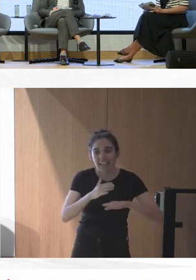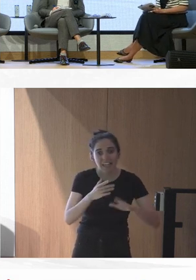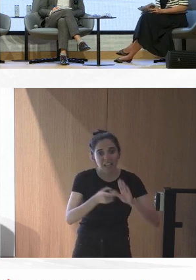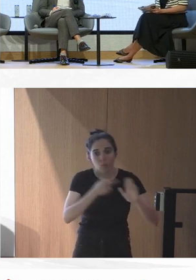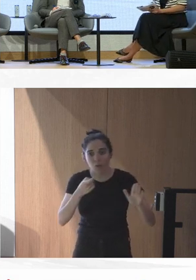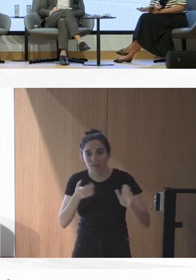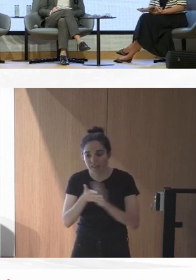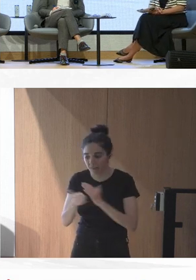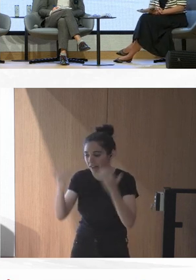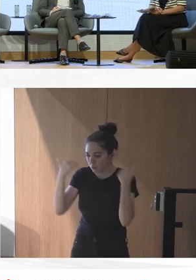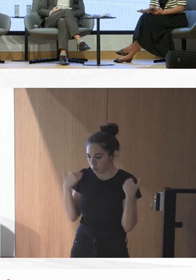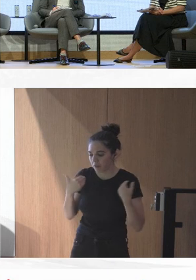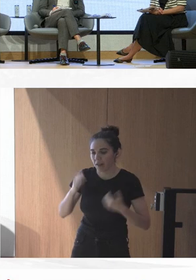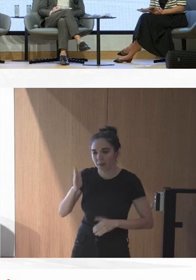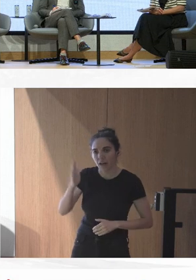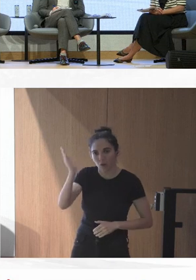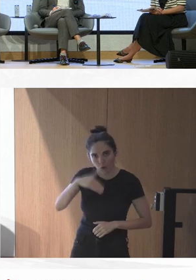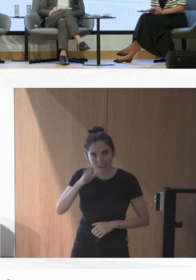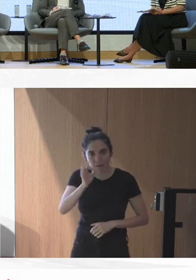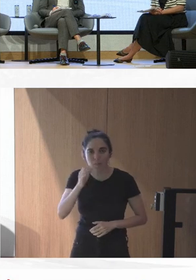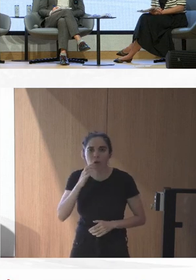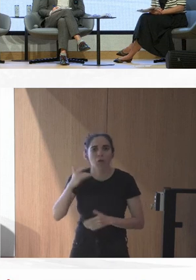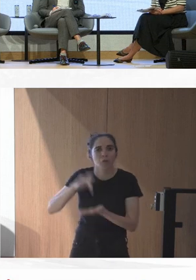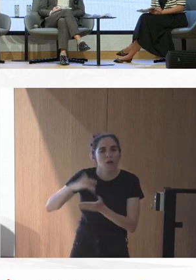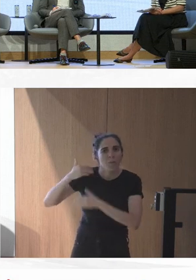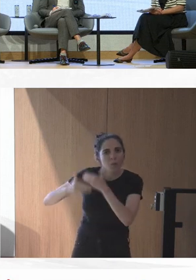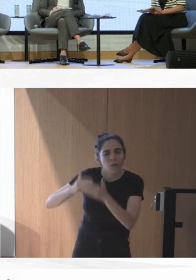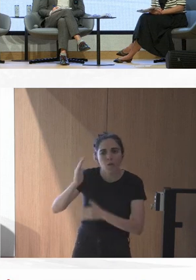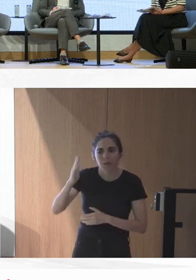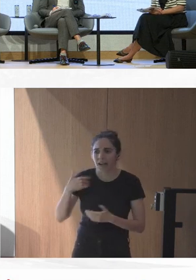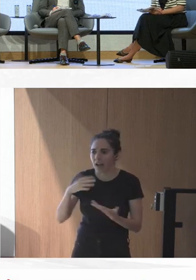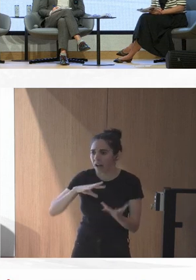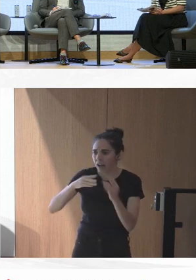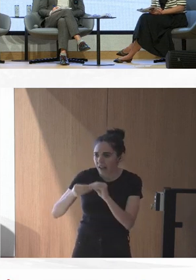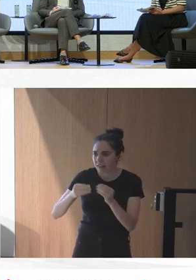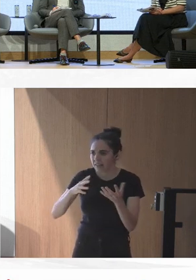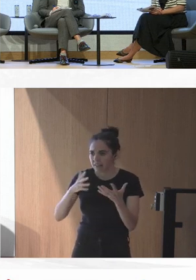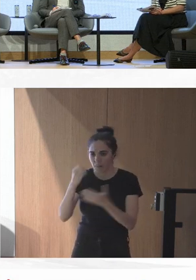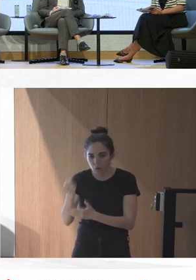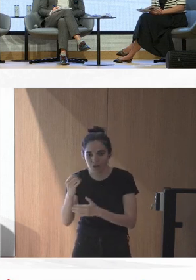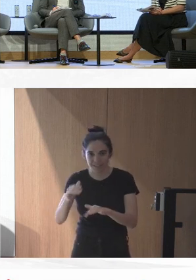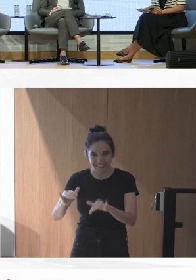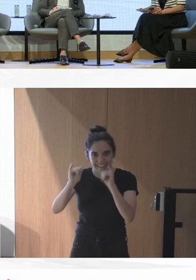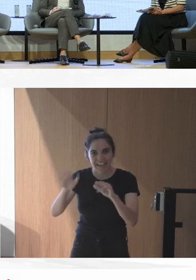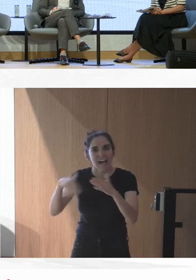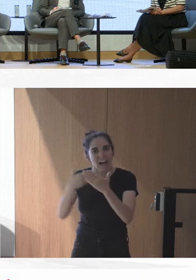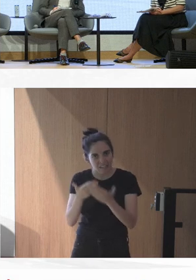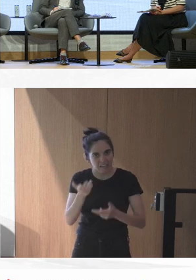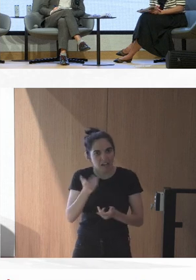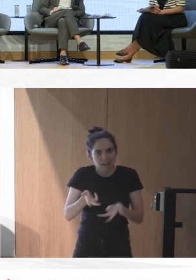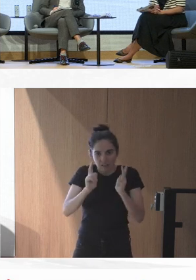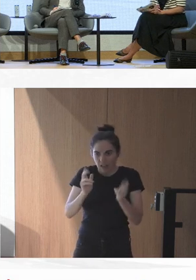de responsabilidad penal, pasan por un proceso penal sin apoyos, sin ajustes y acaban siendo privadas de su libertad en razón